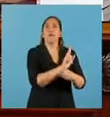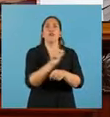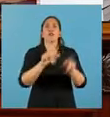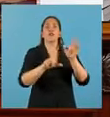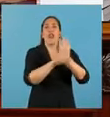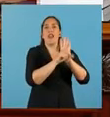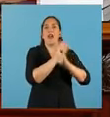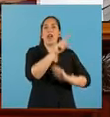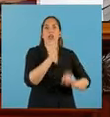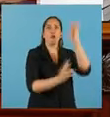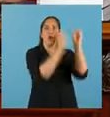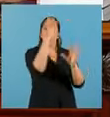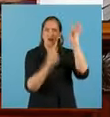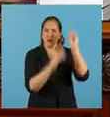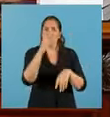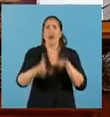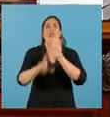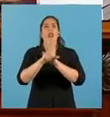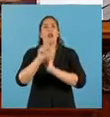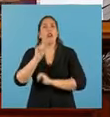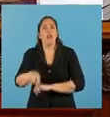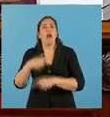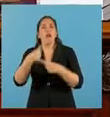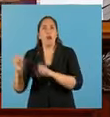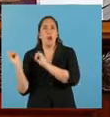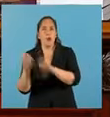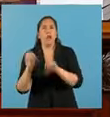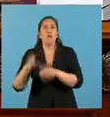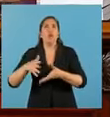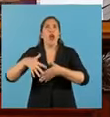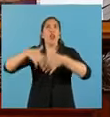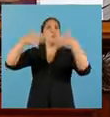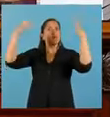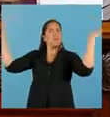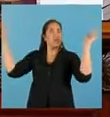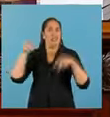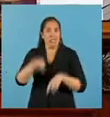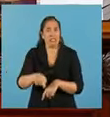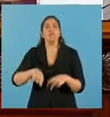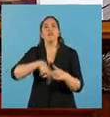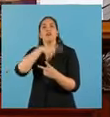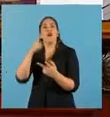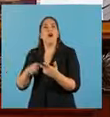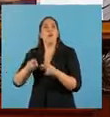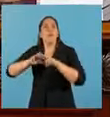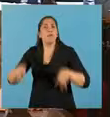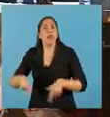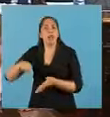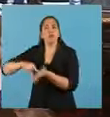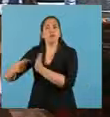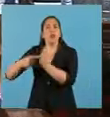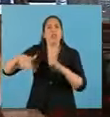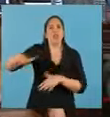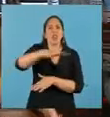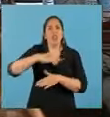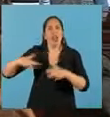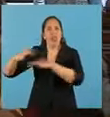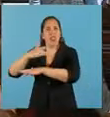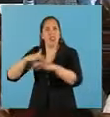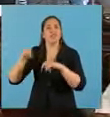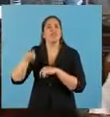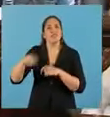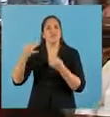despliegue de un plan federal para la erradicación de basurales a cielo abierto, la implementación del Plan de Ciudades Sustentables y el